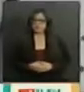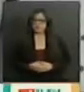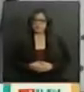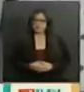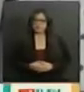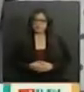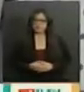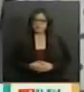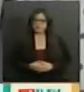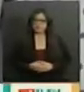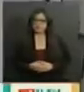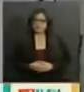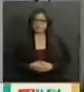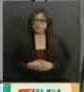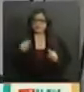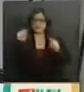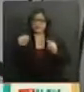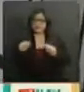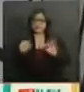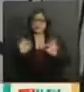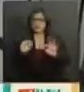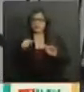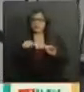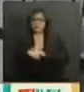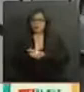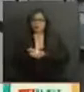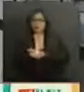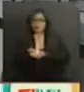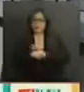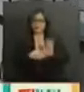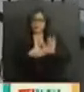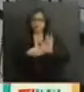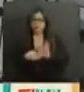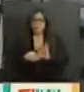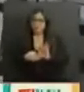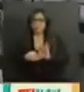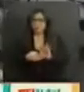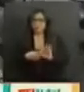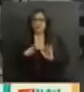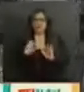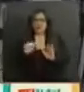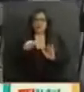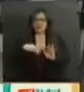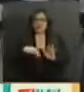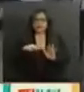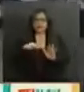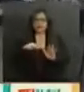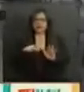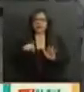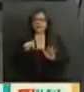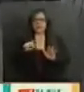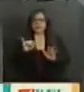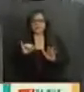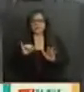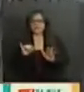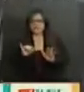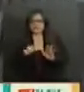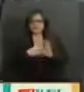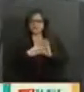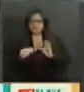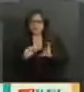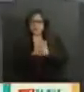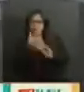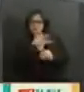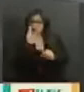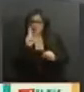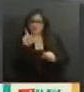Esta es la genial entrada a esta muestra tributo a Banksy. Todo lo que ven es de mentira,